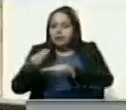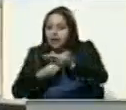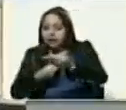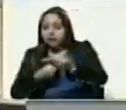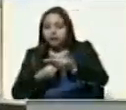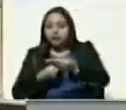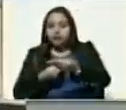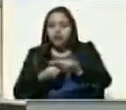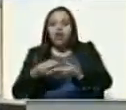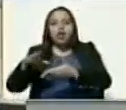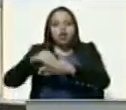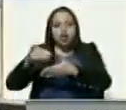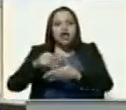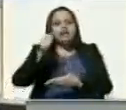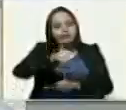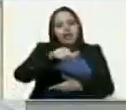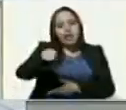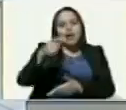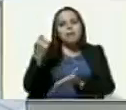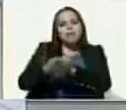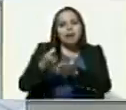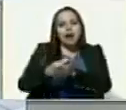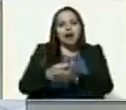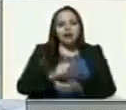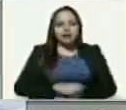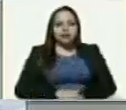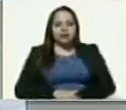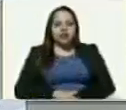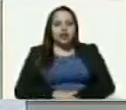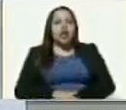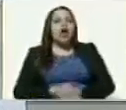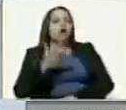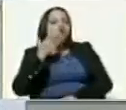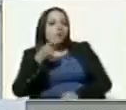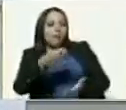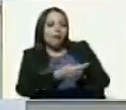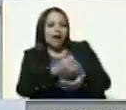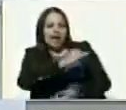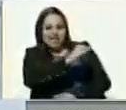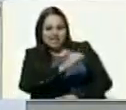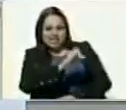divisa, ahí lo pago. Ahí lo paga. El que paga con Celer, por decirle. No, lo que pasa es que